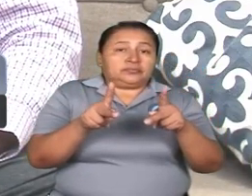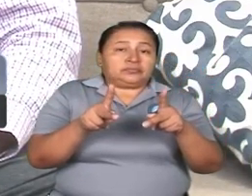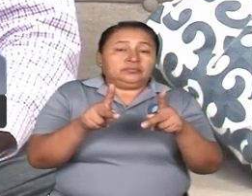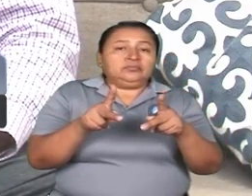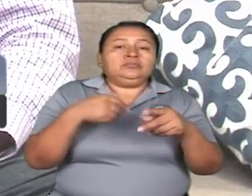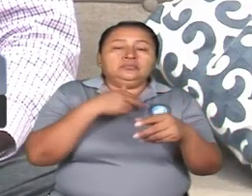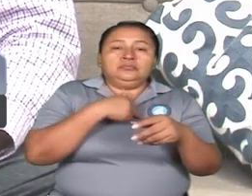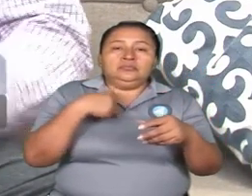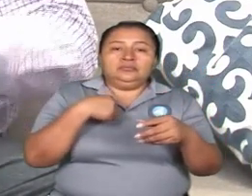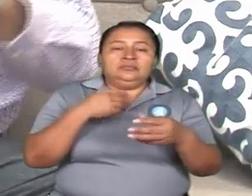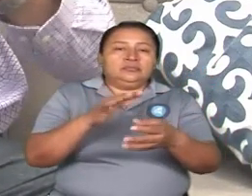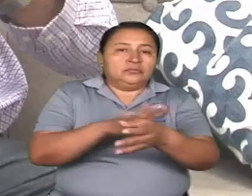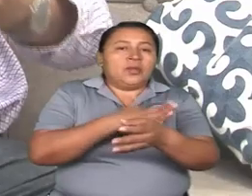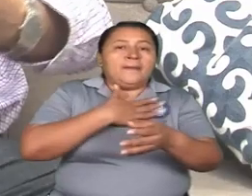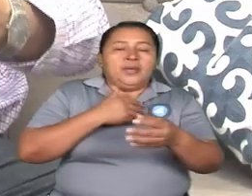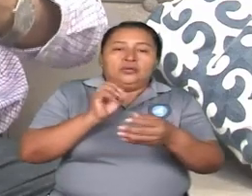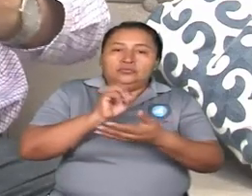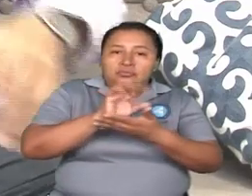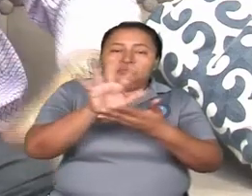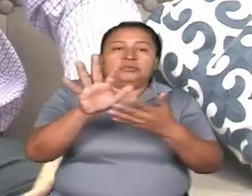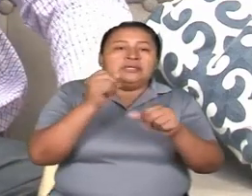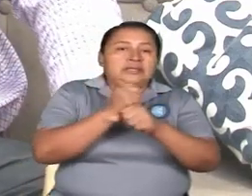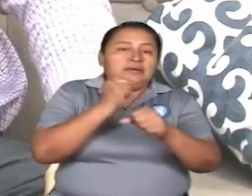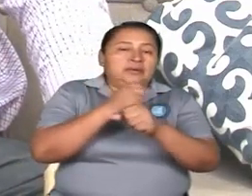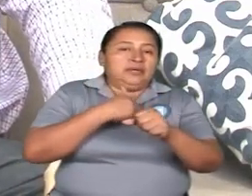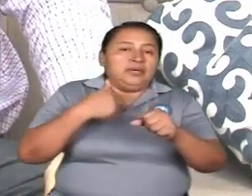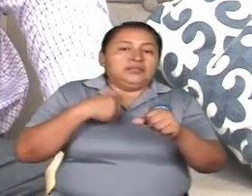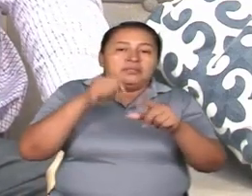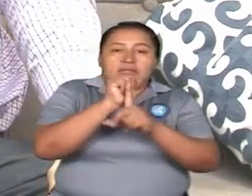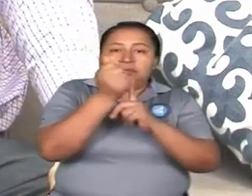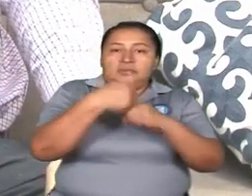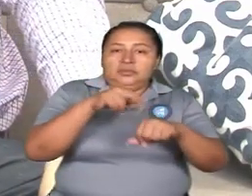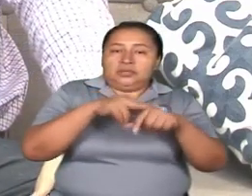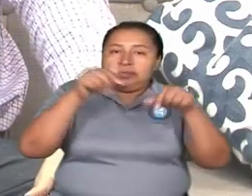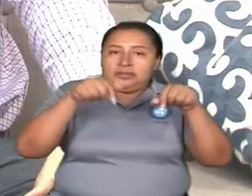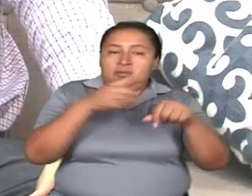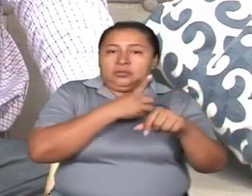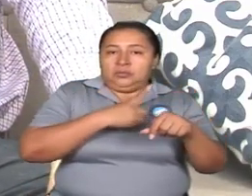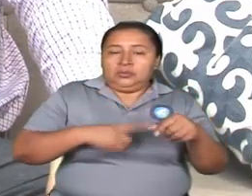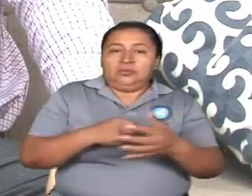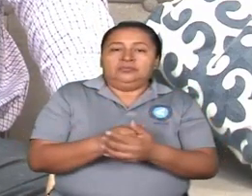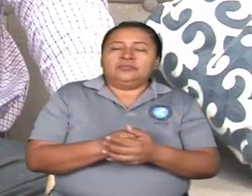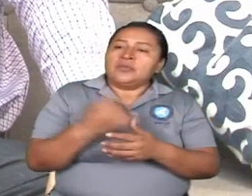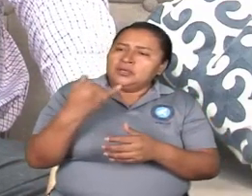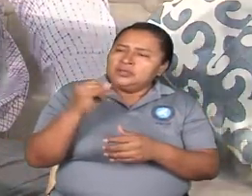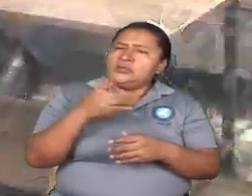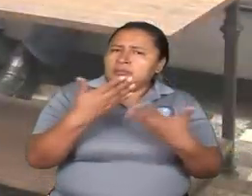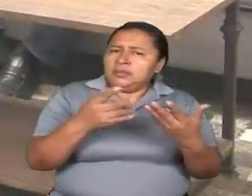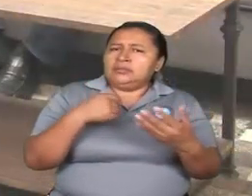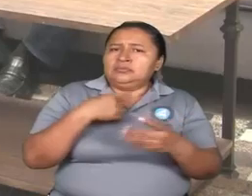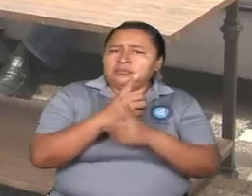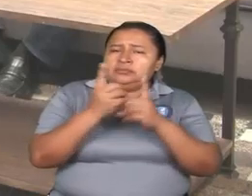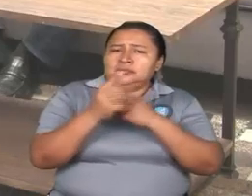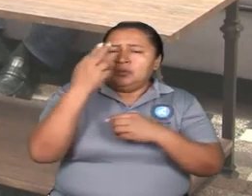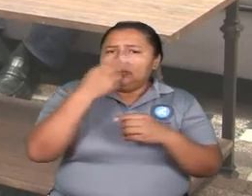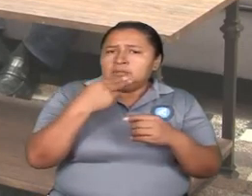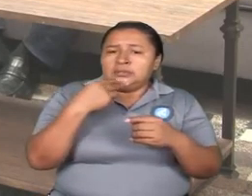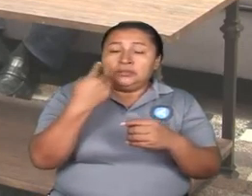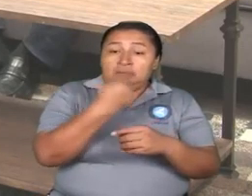se hiciera una mejor proyección del trabajo que nosotros hacemos acá. Y también cabría preguntar porque, bueno,